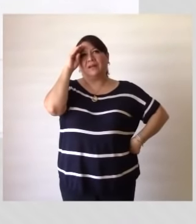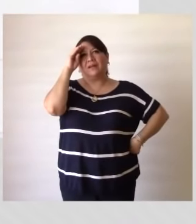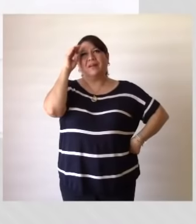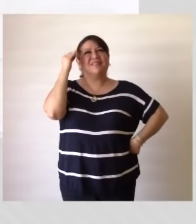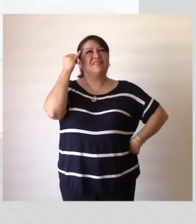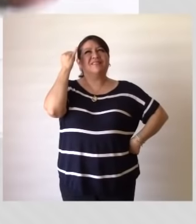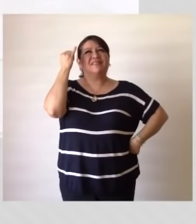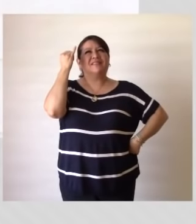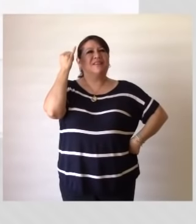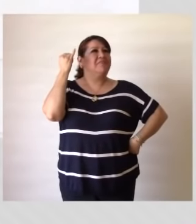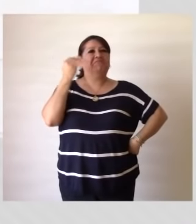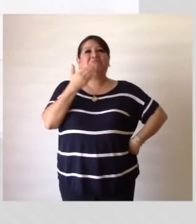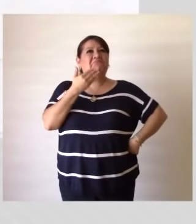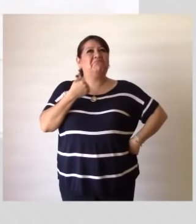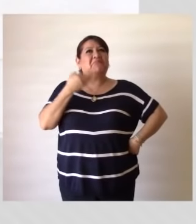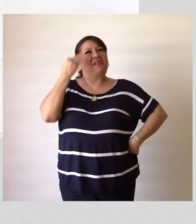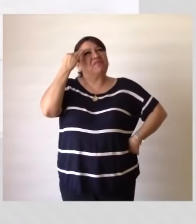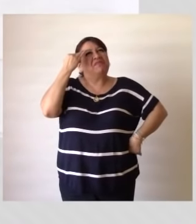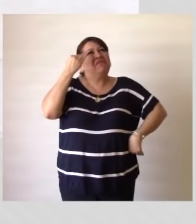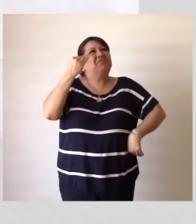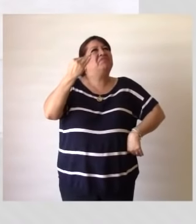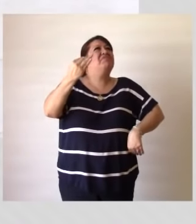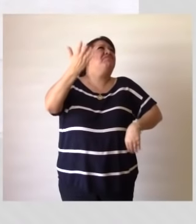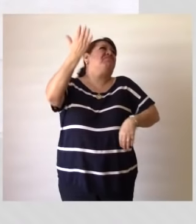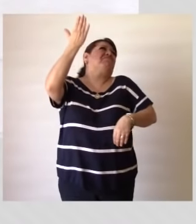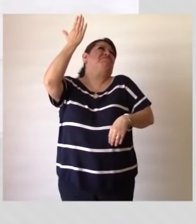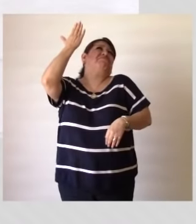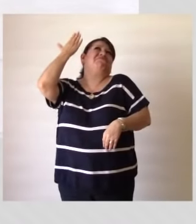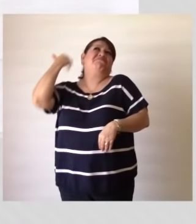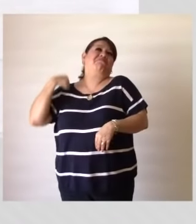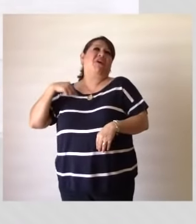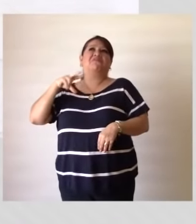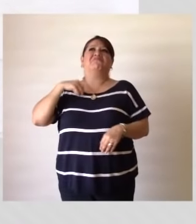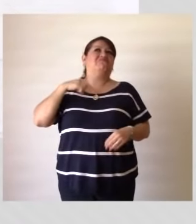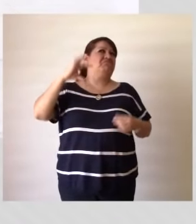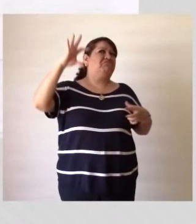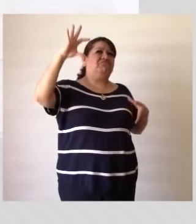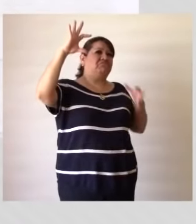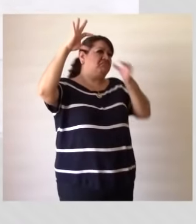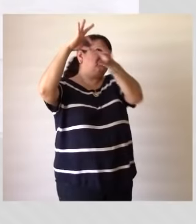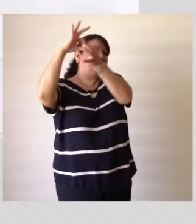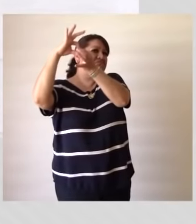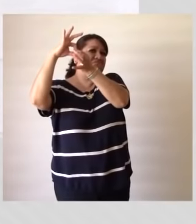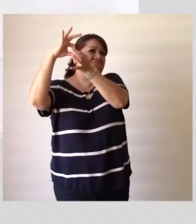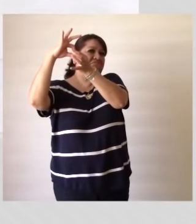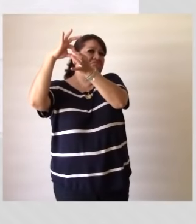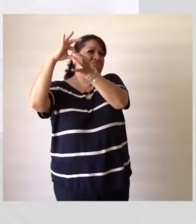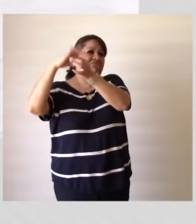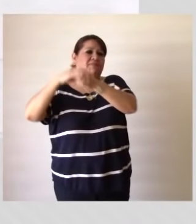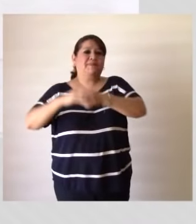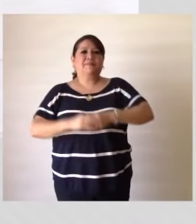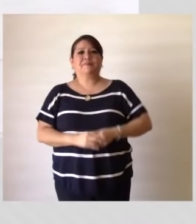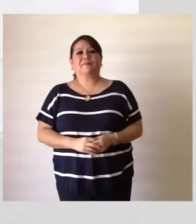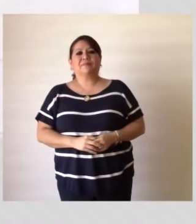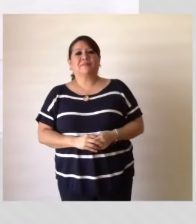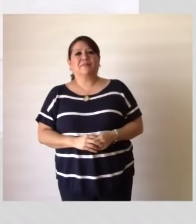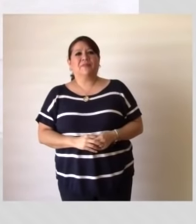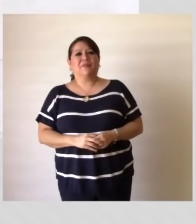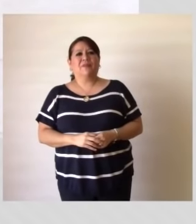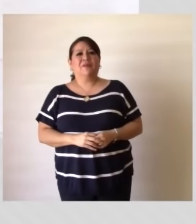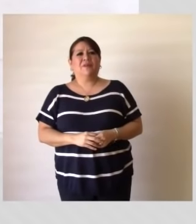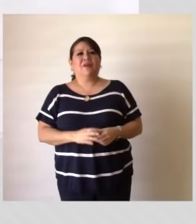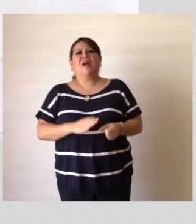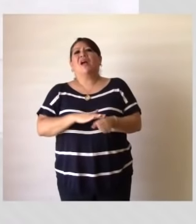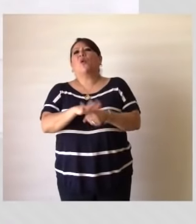que no pasas un tiempo con dios el problema es que poco a poco empezaste a